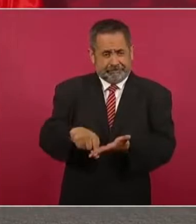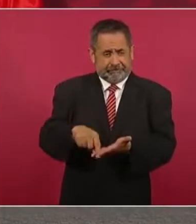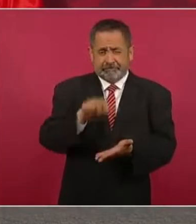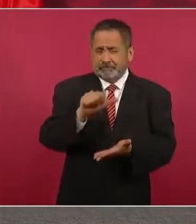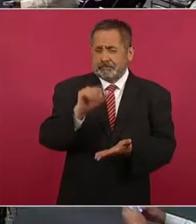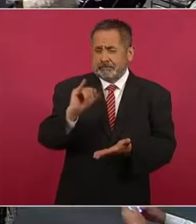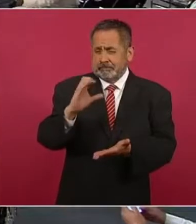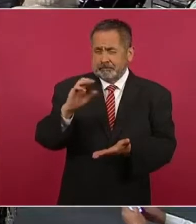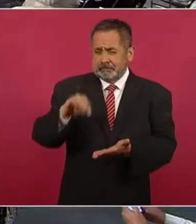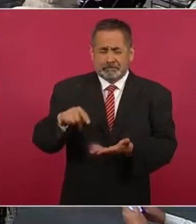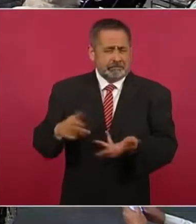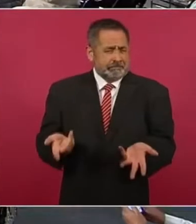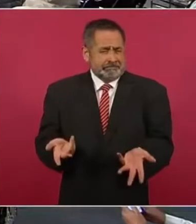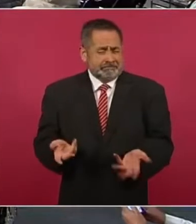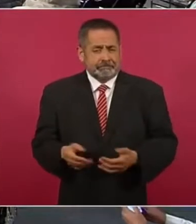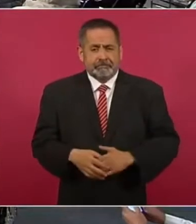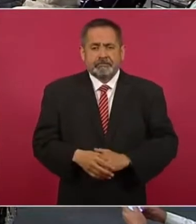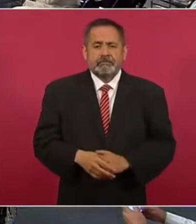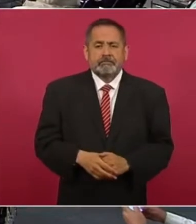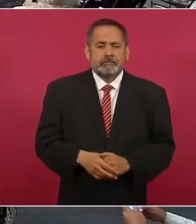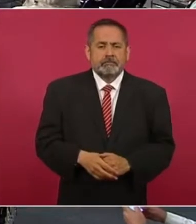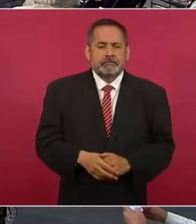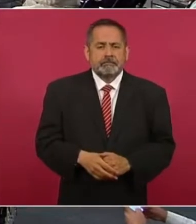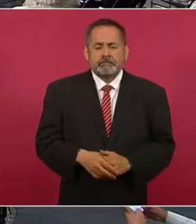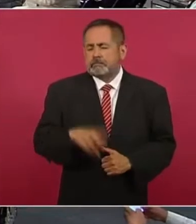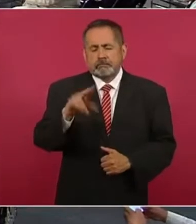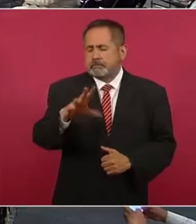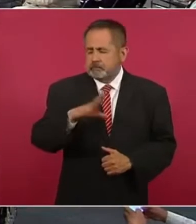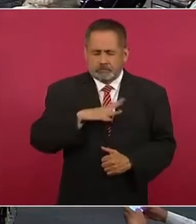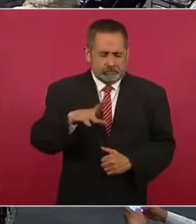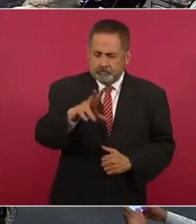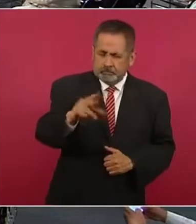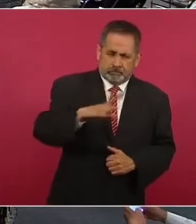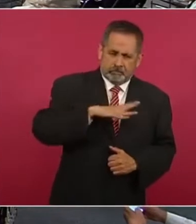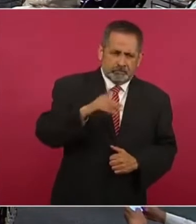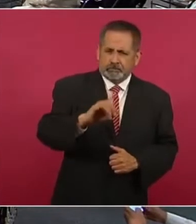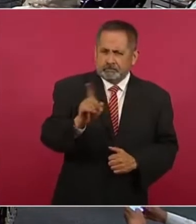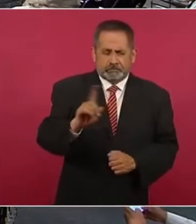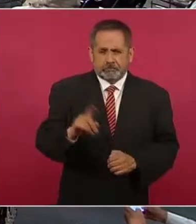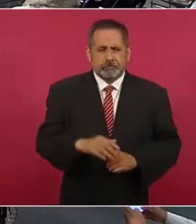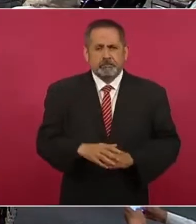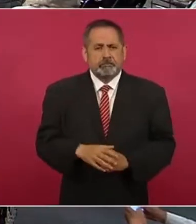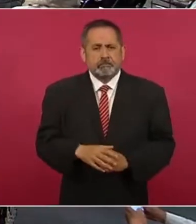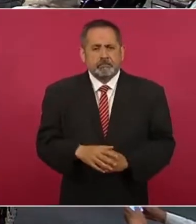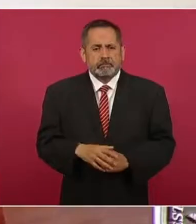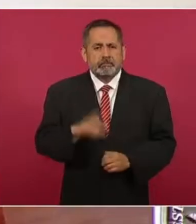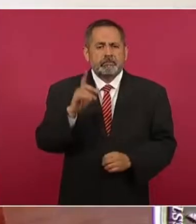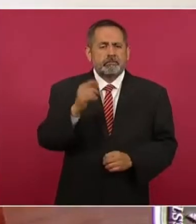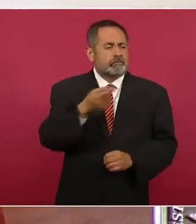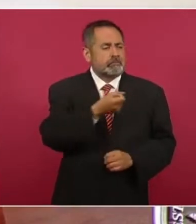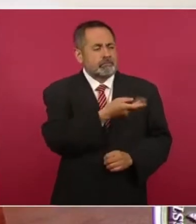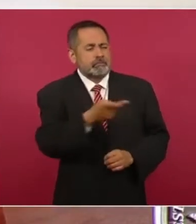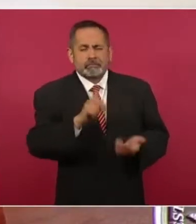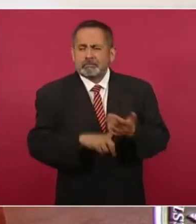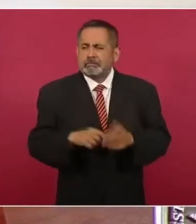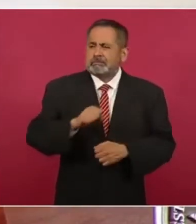hay problema con el rediseño del espacio aéreo, presidente? No, no existe. No, lo que hay son